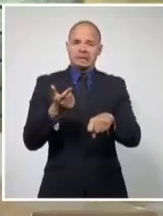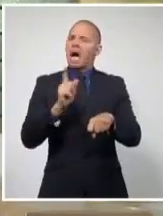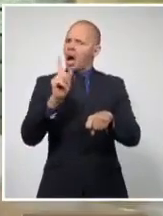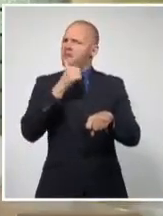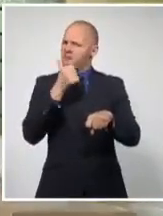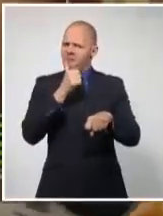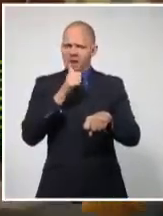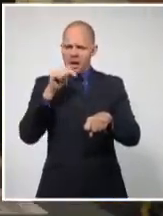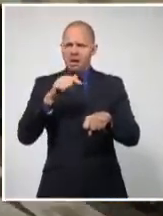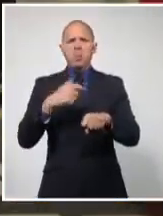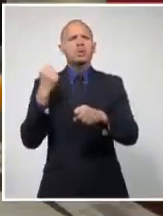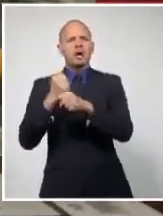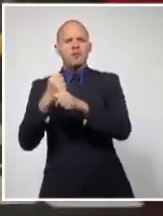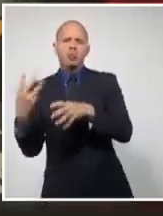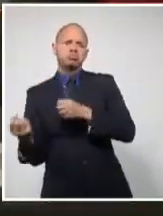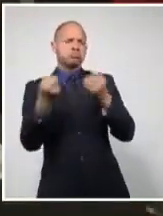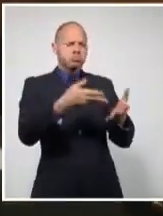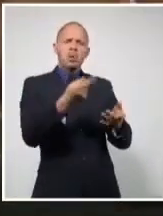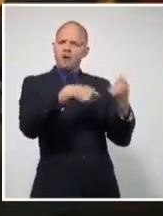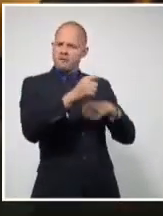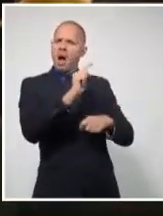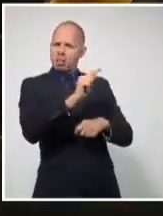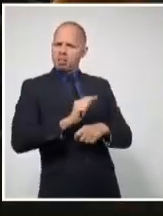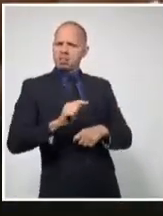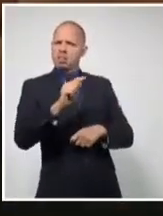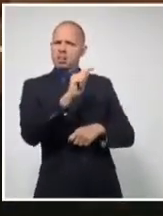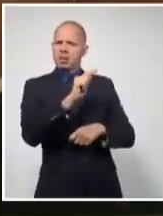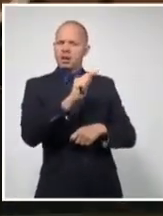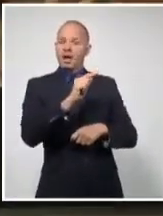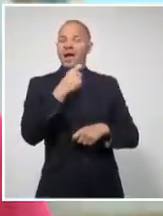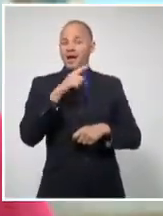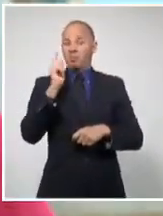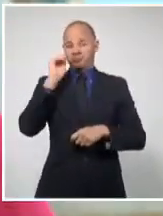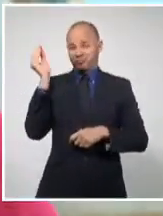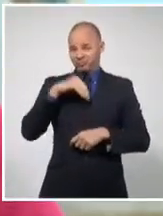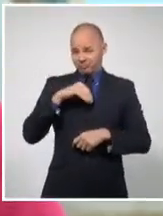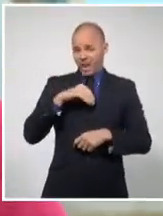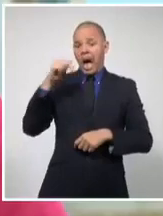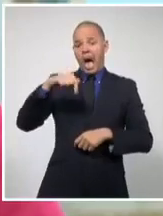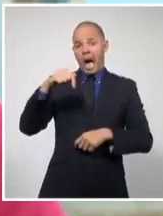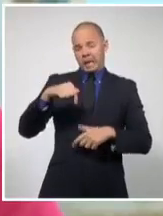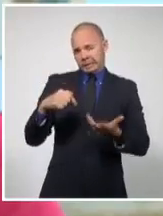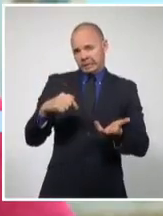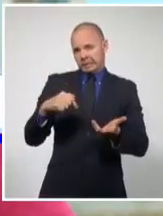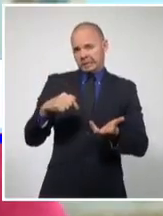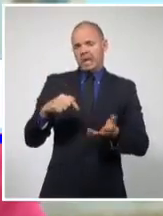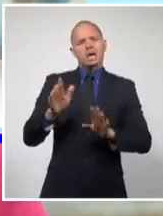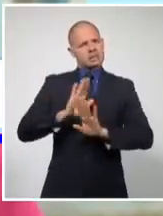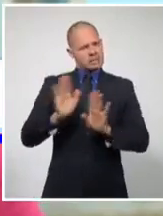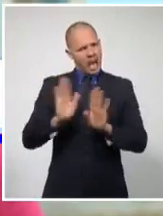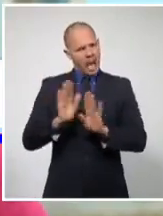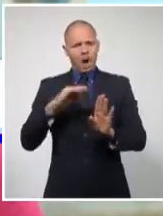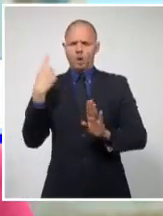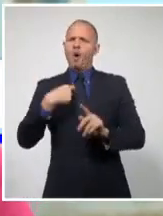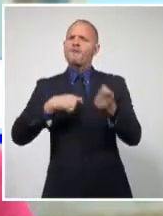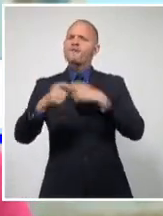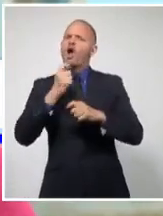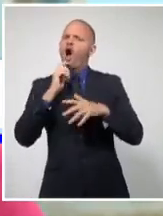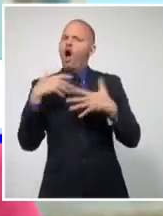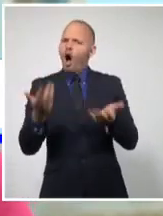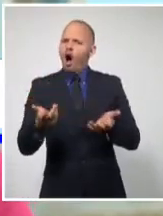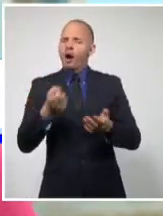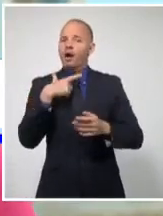acciones de comercialización en todo el país. El 40%, que es un número bien importante, lo hemos hecho en establecimientos de la salud